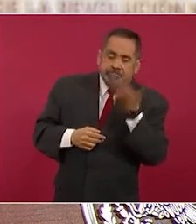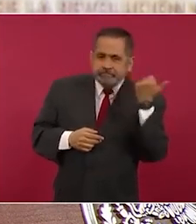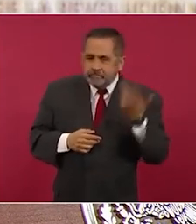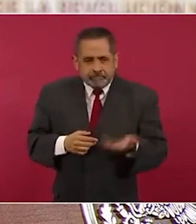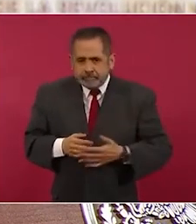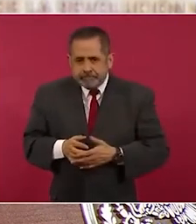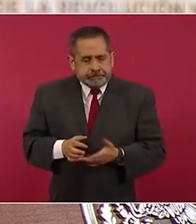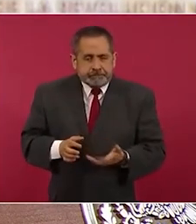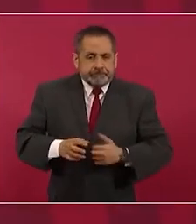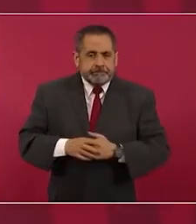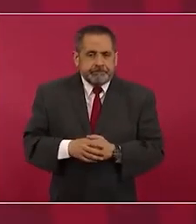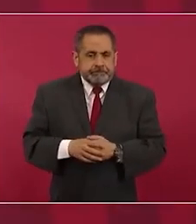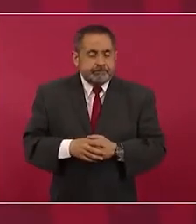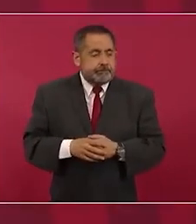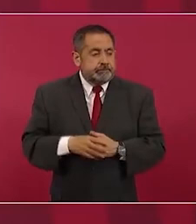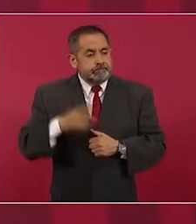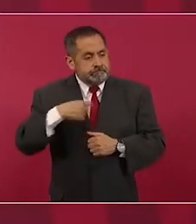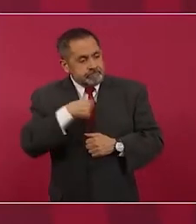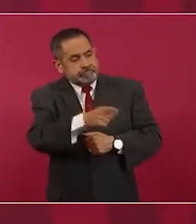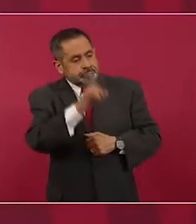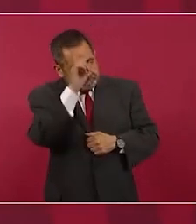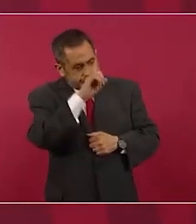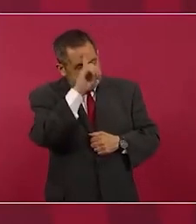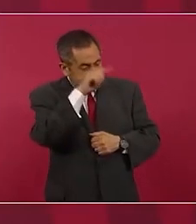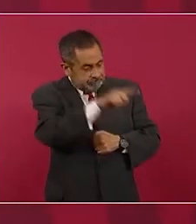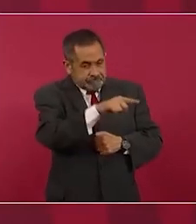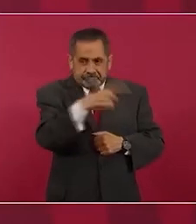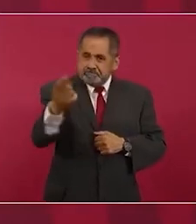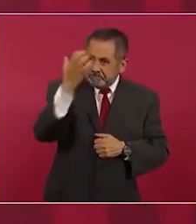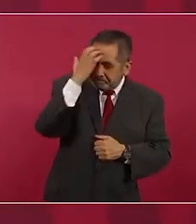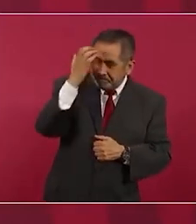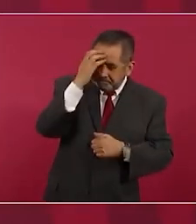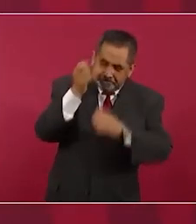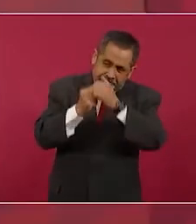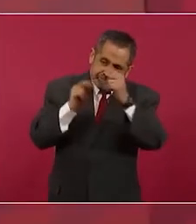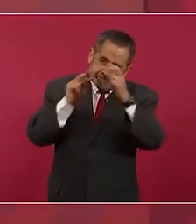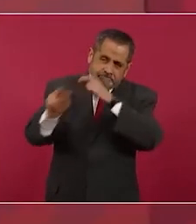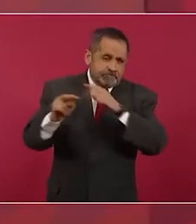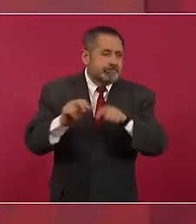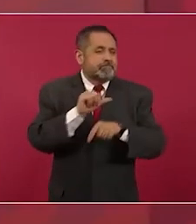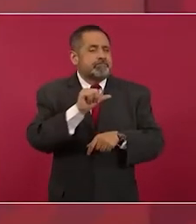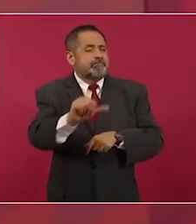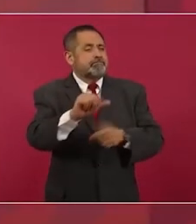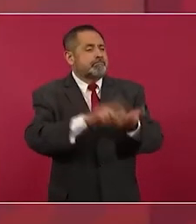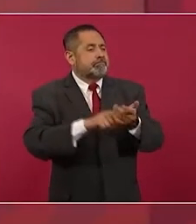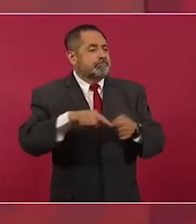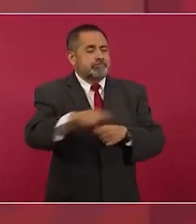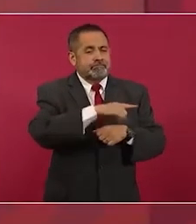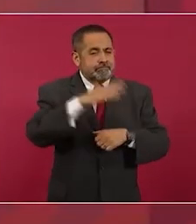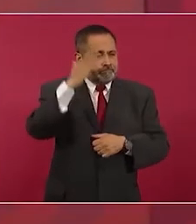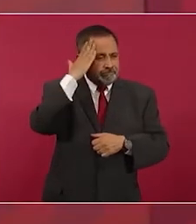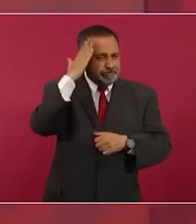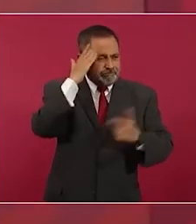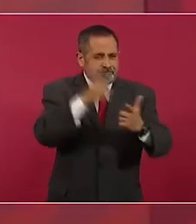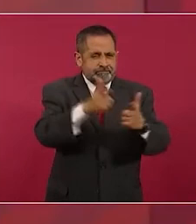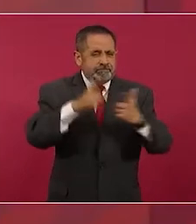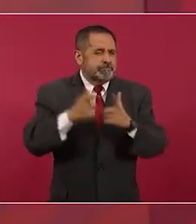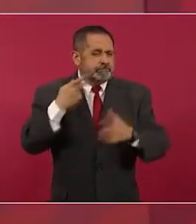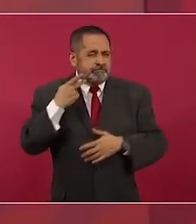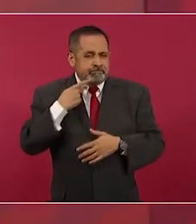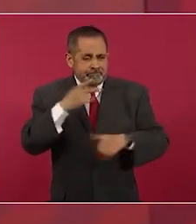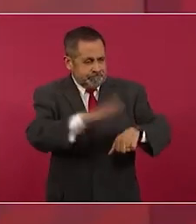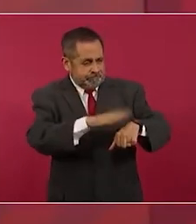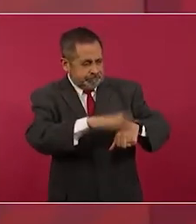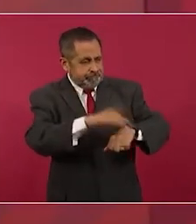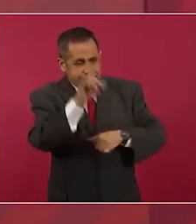Es hasta un consejo que les doy a los líderes de los partidos de oposición, que